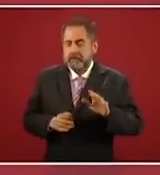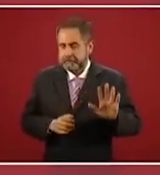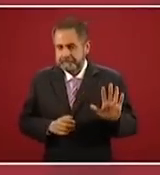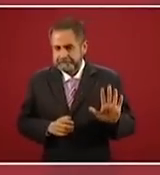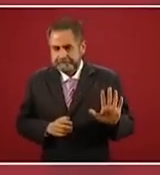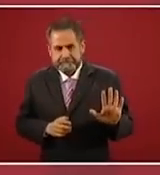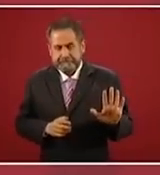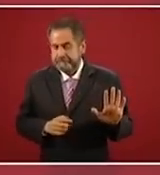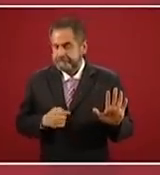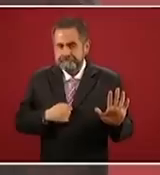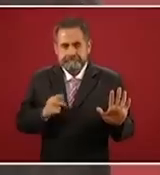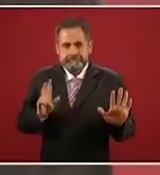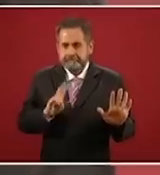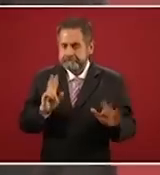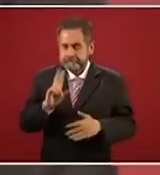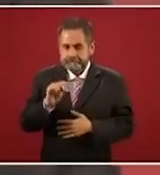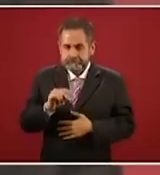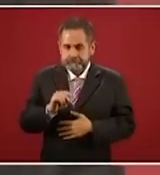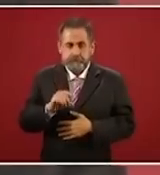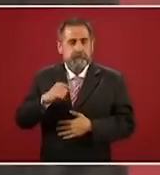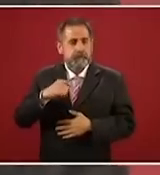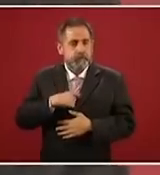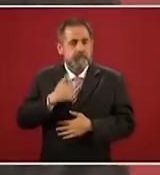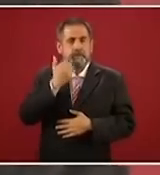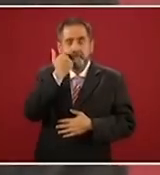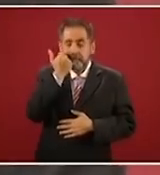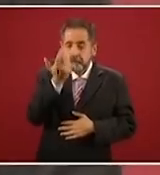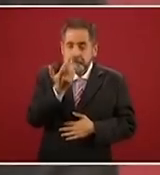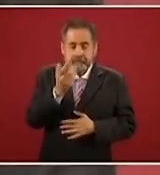No. Yo lo único que quiero que se